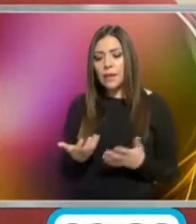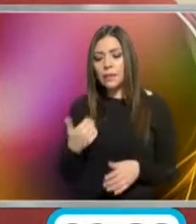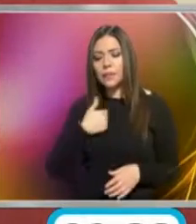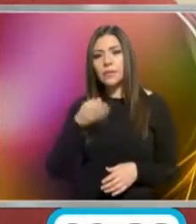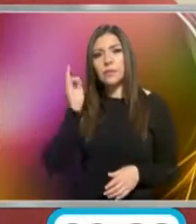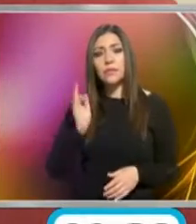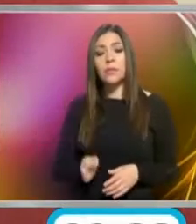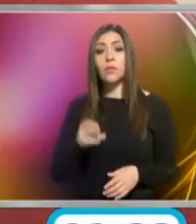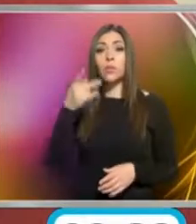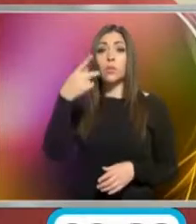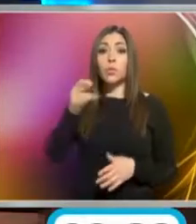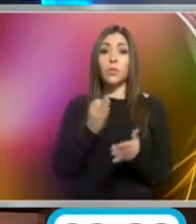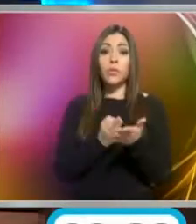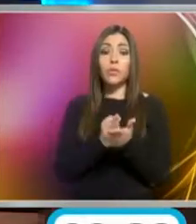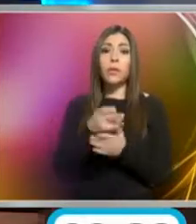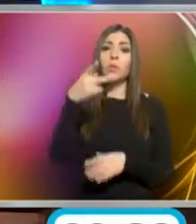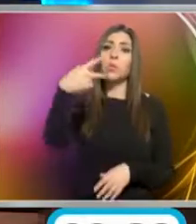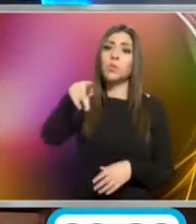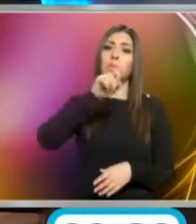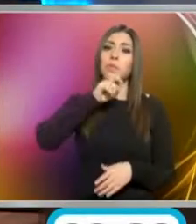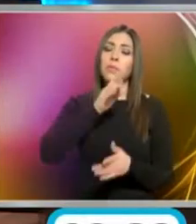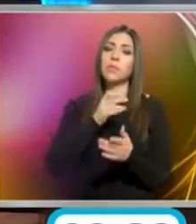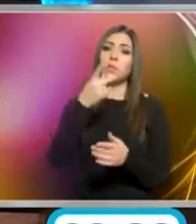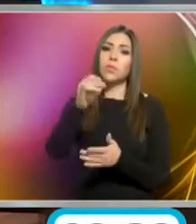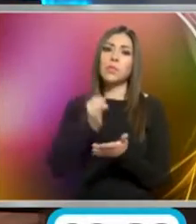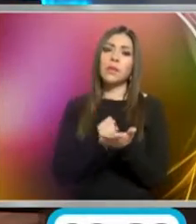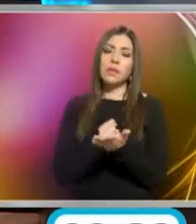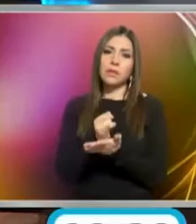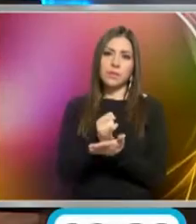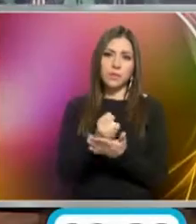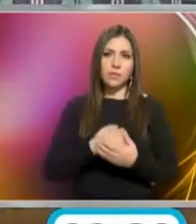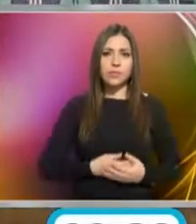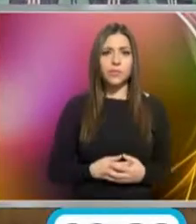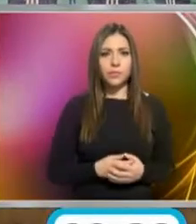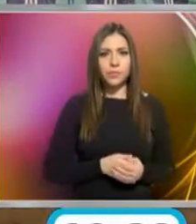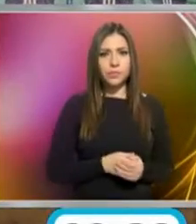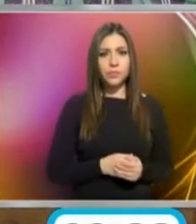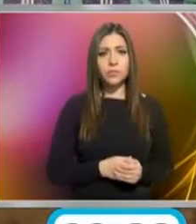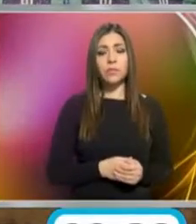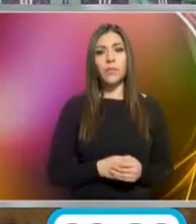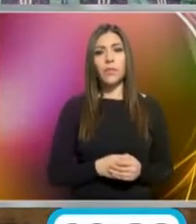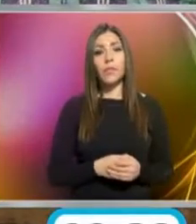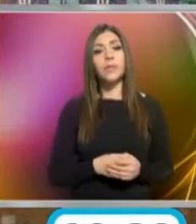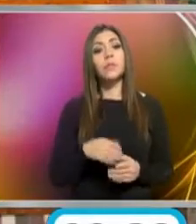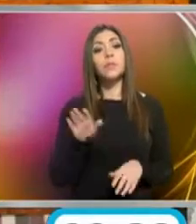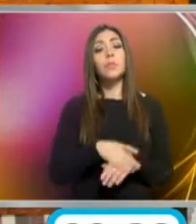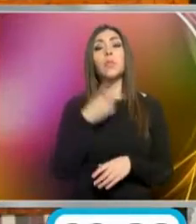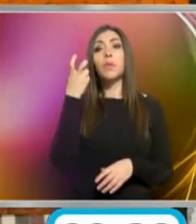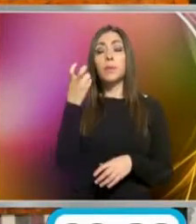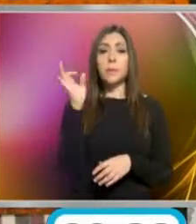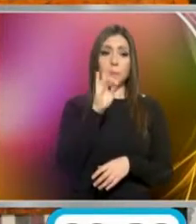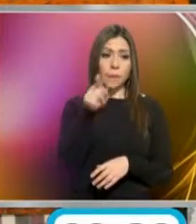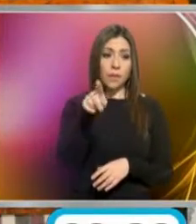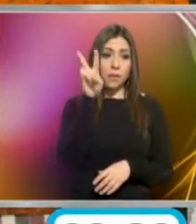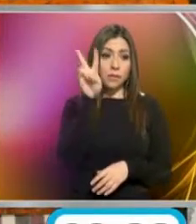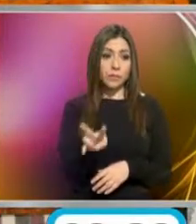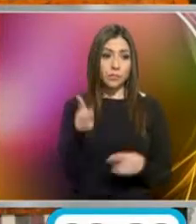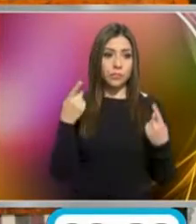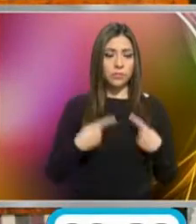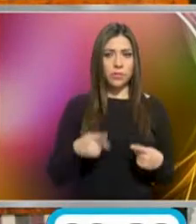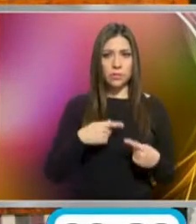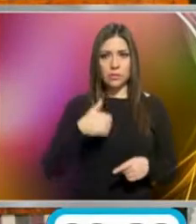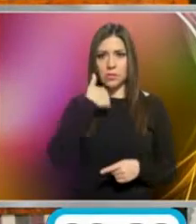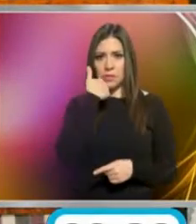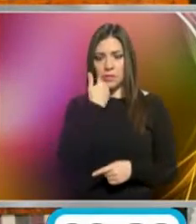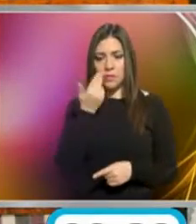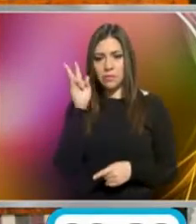fidelidad es una decisión. ¿Qué Creo que tiene esto que es muy ver con importante. esto la lealtad? Justamente. Sí. Si eres una persona leal, decidirás